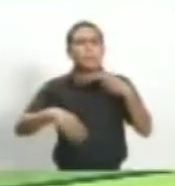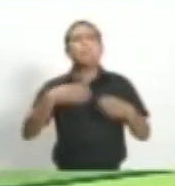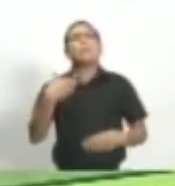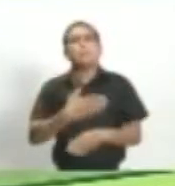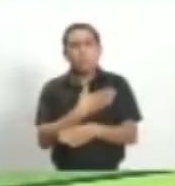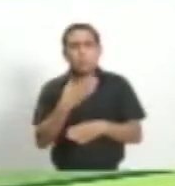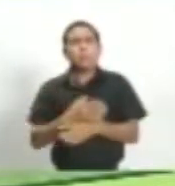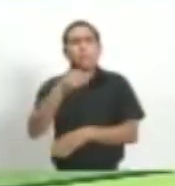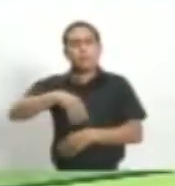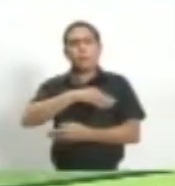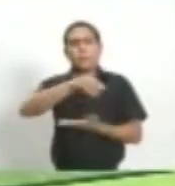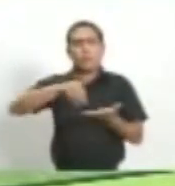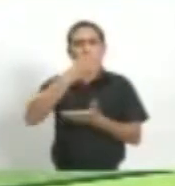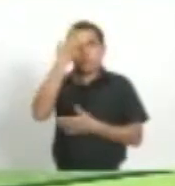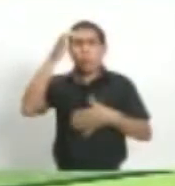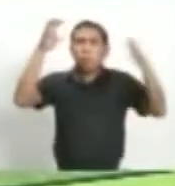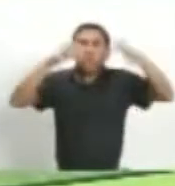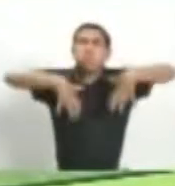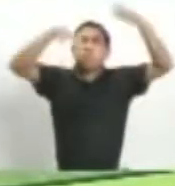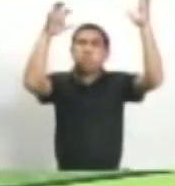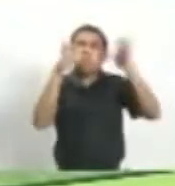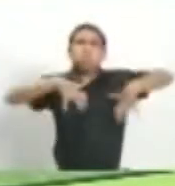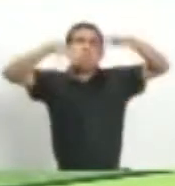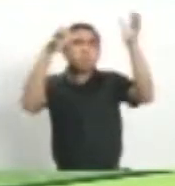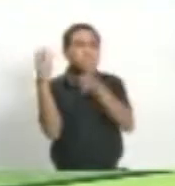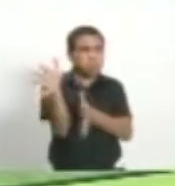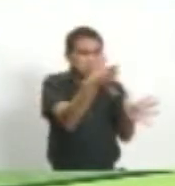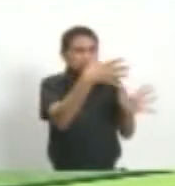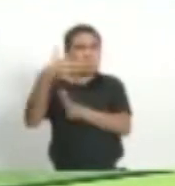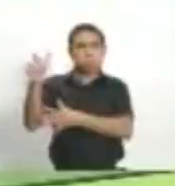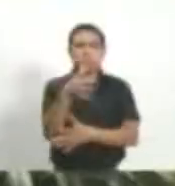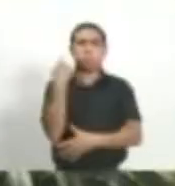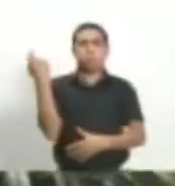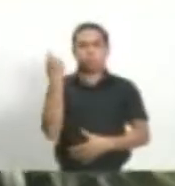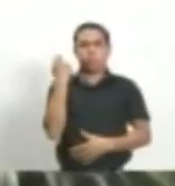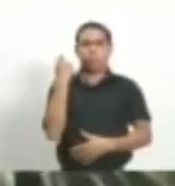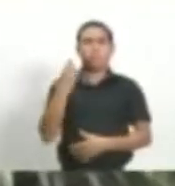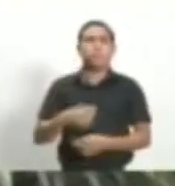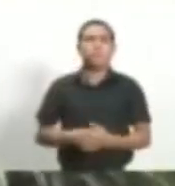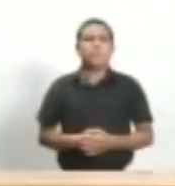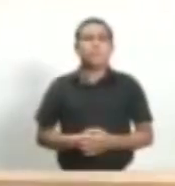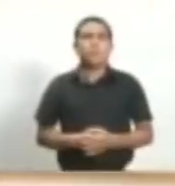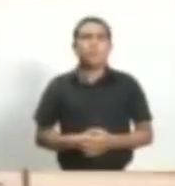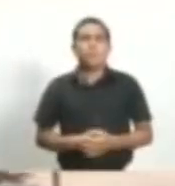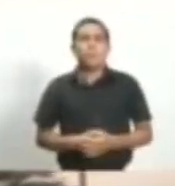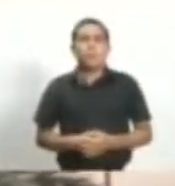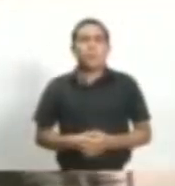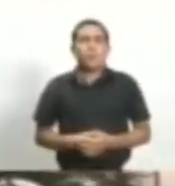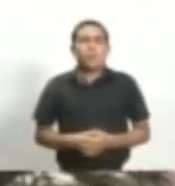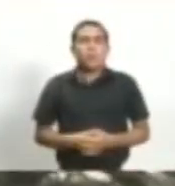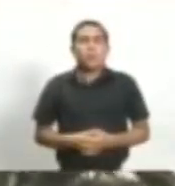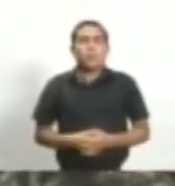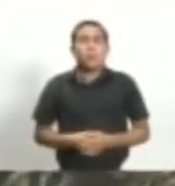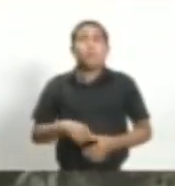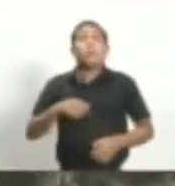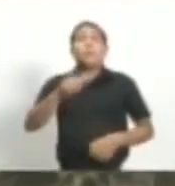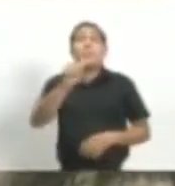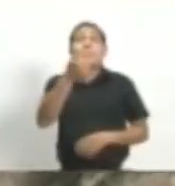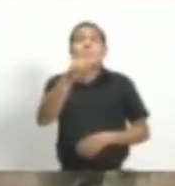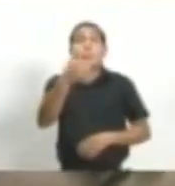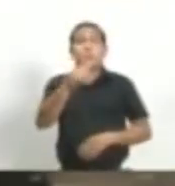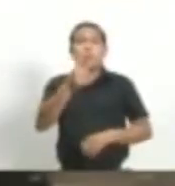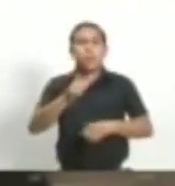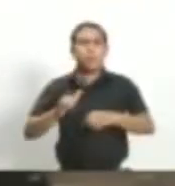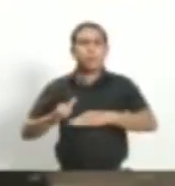Atlántico debido a las fuertes lluvias y vientos por las últimas semanas. El retraso de cerca de 10 vuelos en el aeropuerto